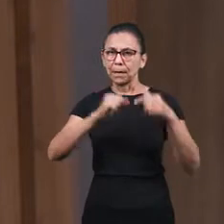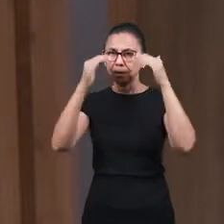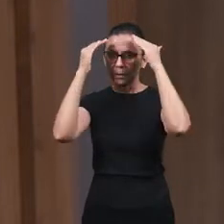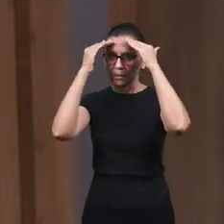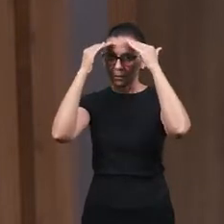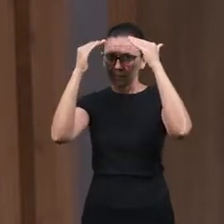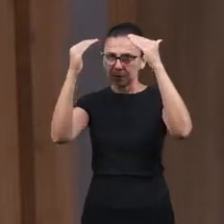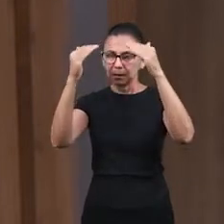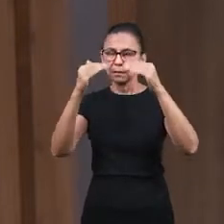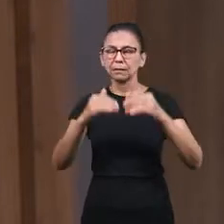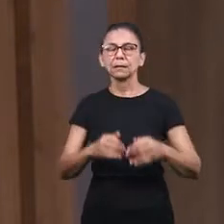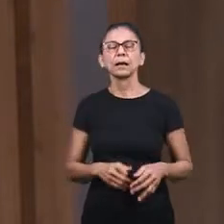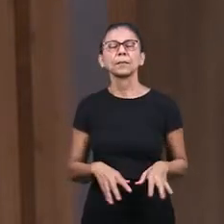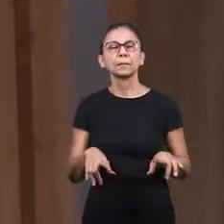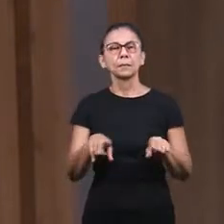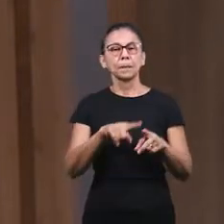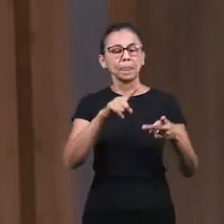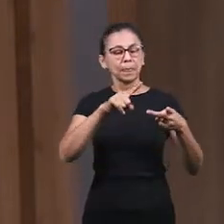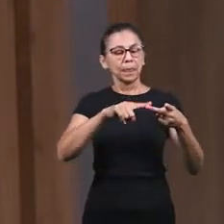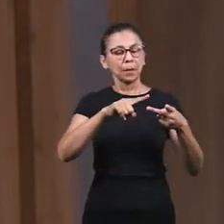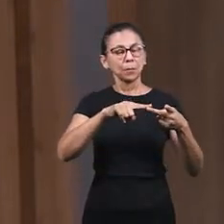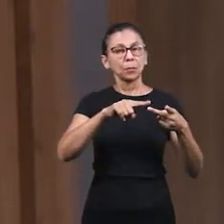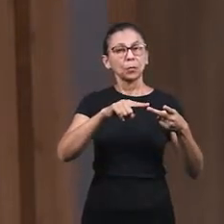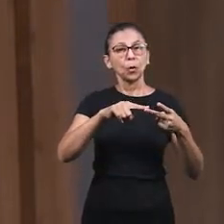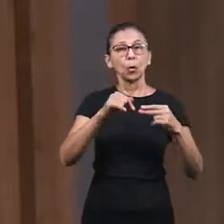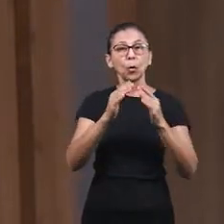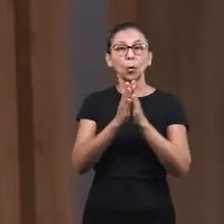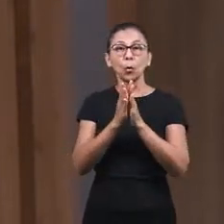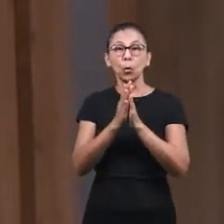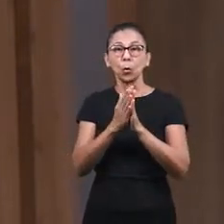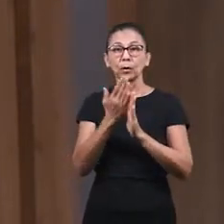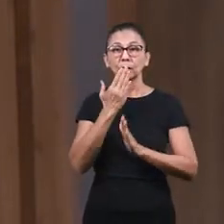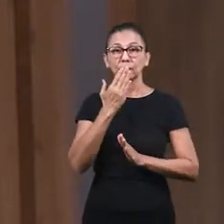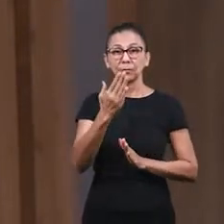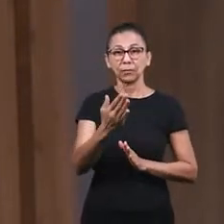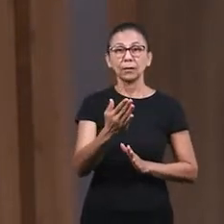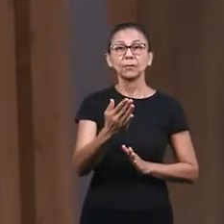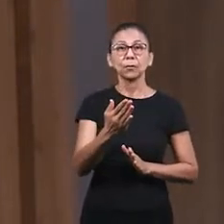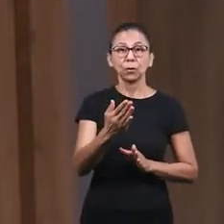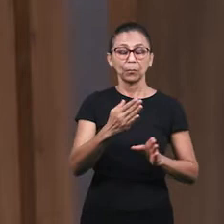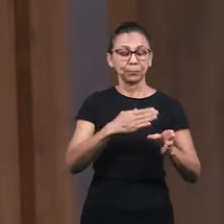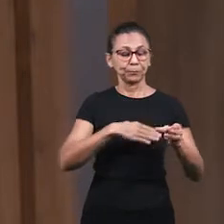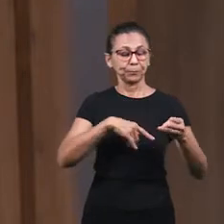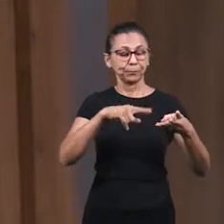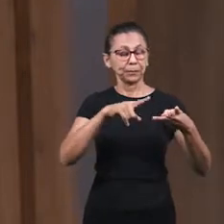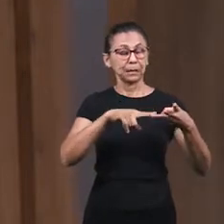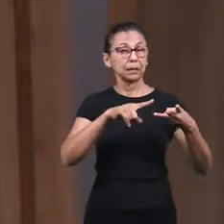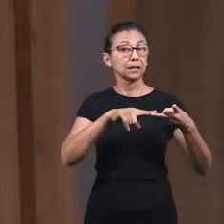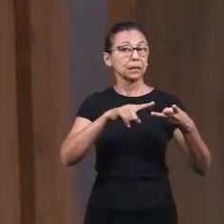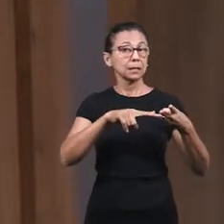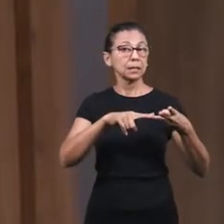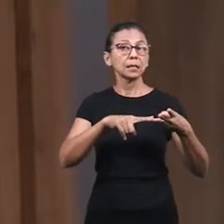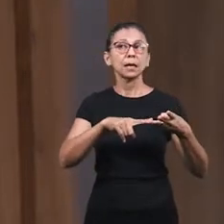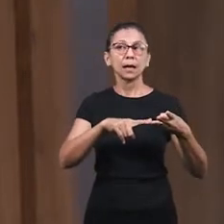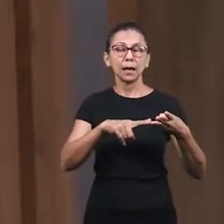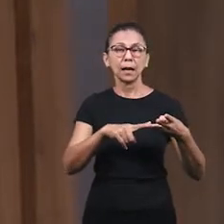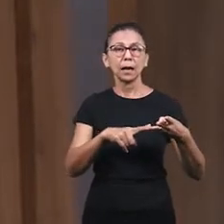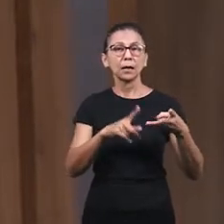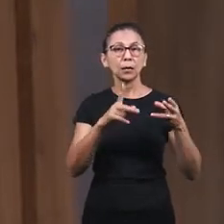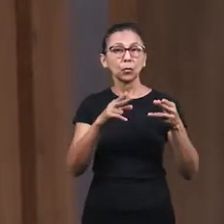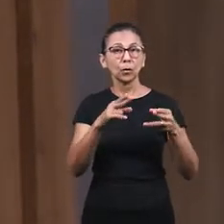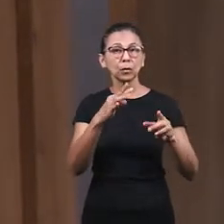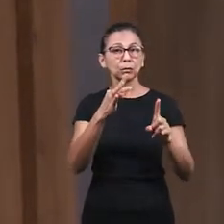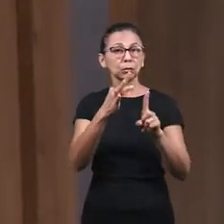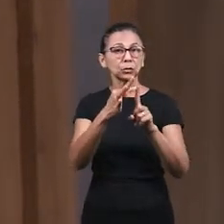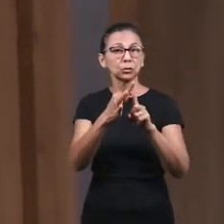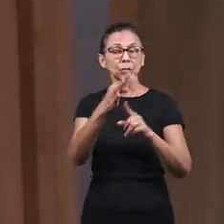respetar a todos. Segundo, orar por ellos, para que ellos tengan un encuentro con el Señor Jesús, para que tengan